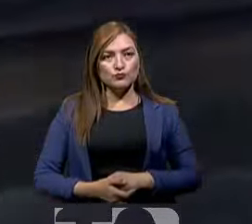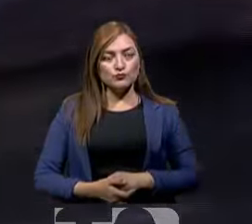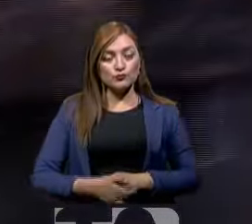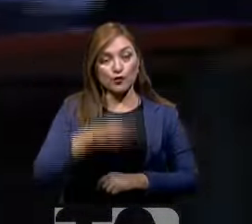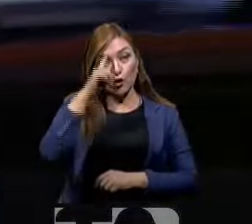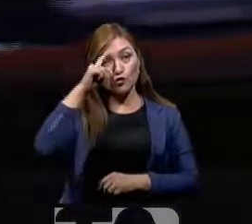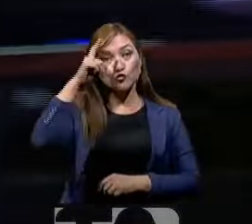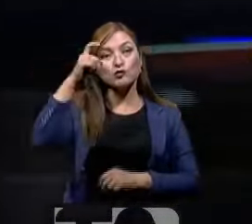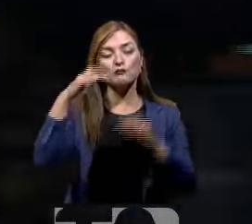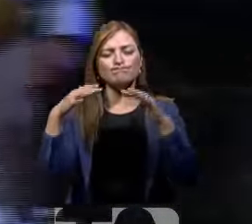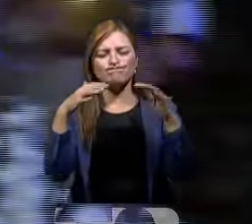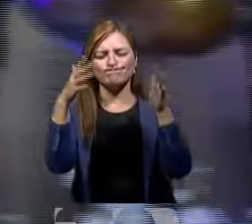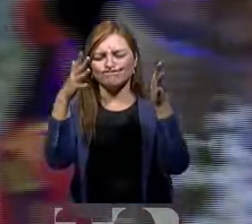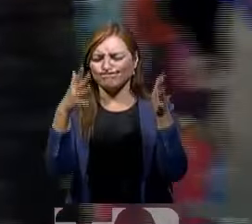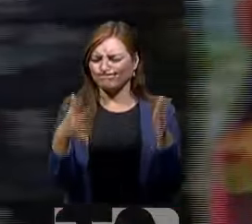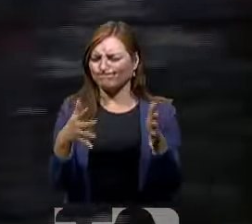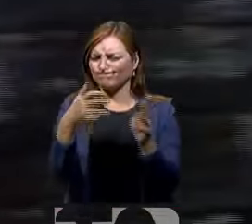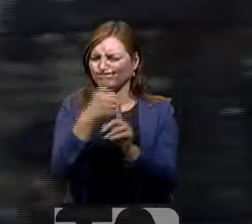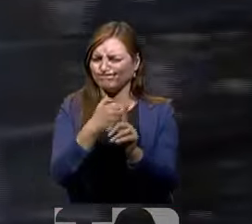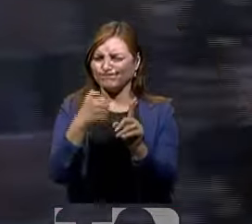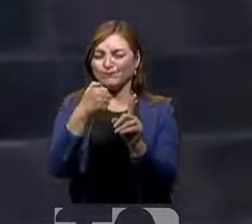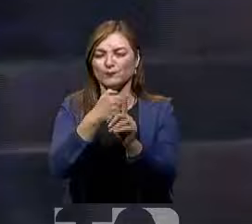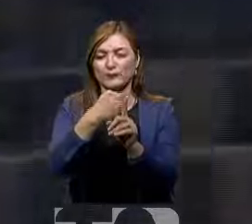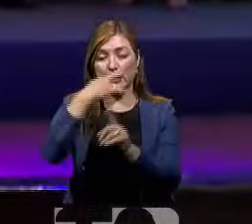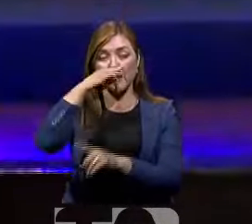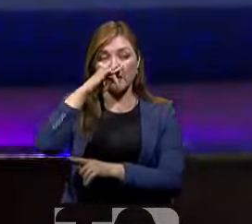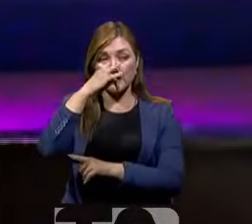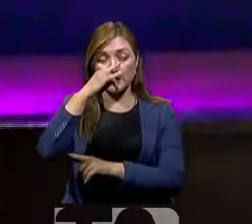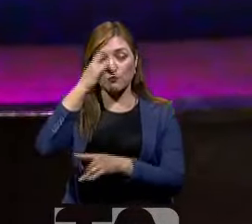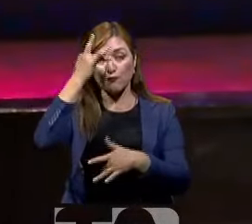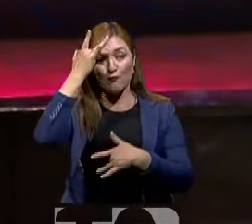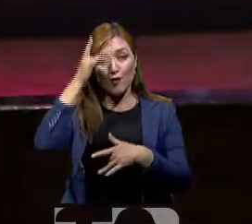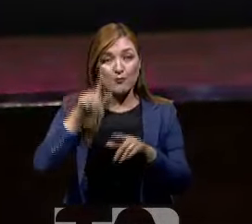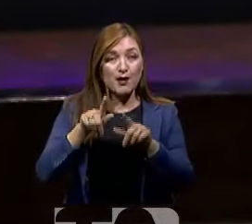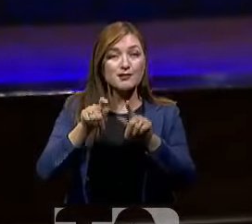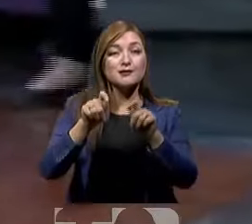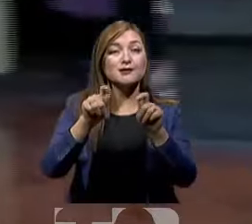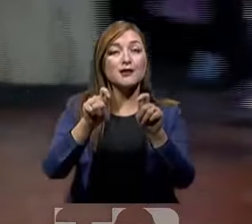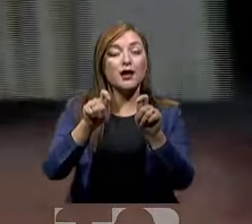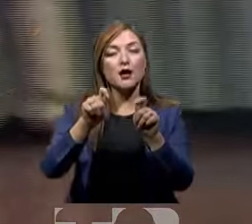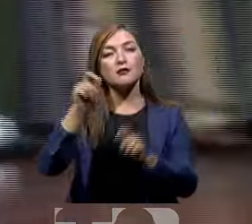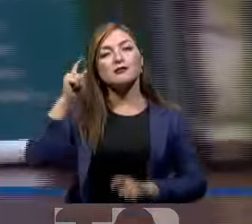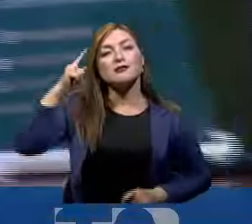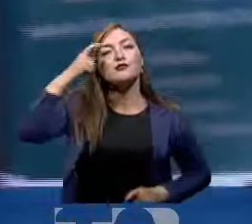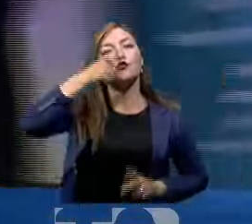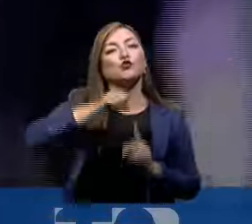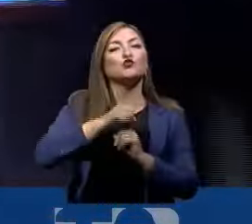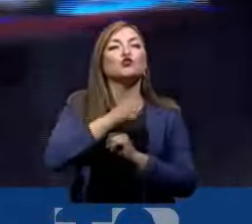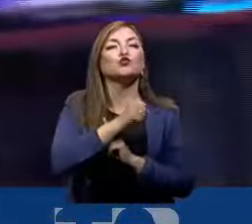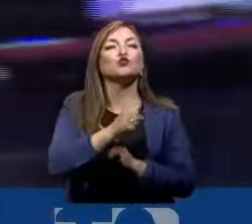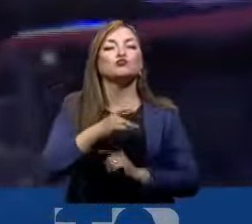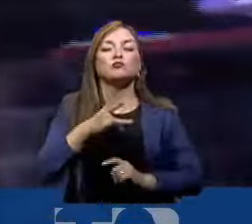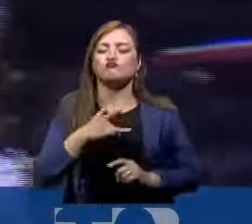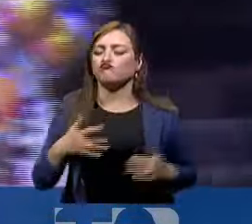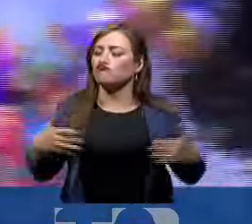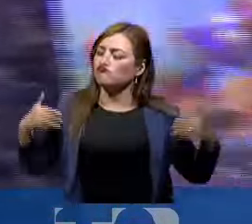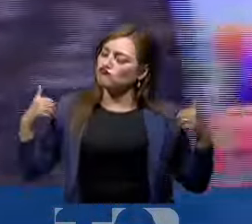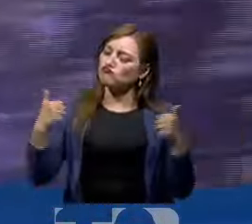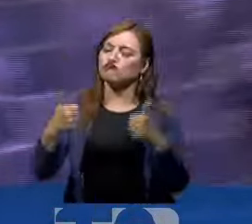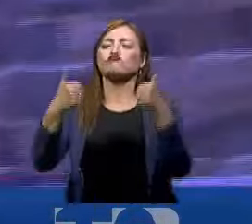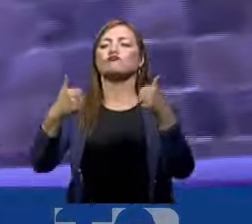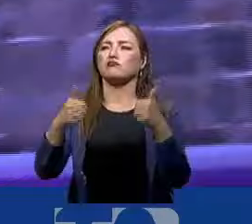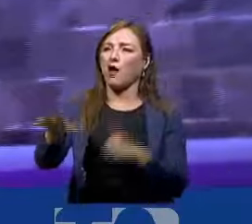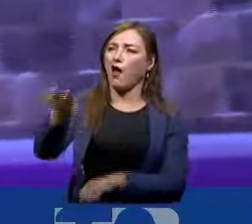Soñadores y guerreros, así son los niños que padecen cáncer y que pese a la complicada situación que atraviesan, tienen un espíritu de valentía que